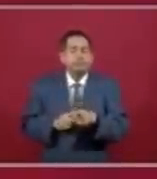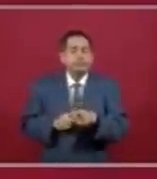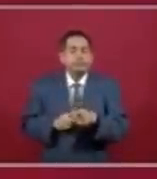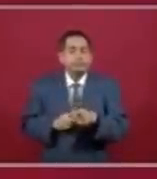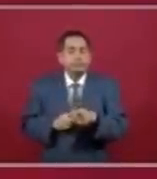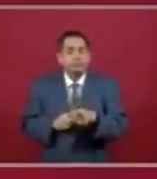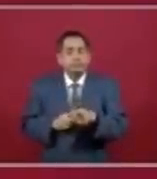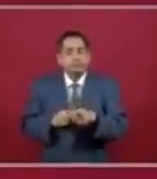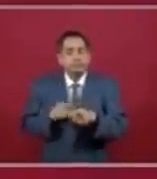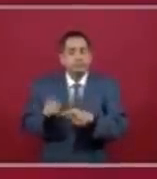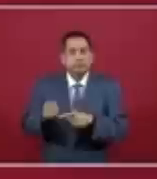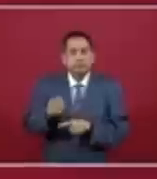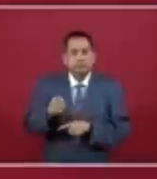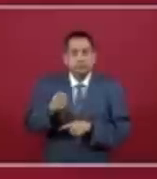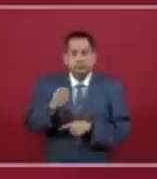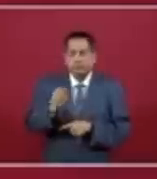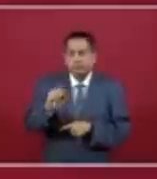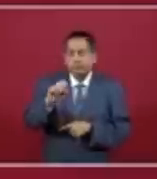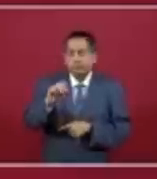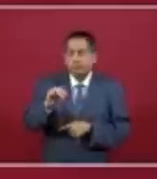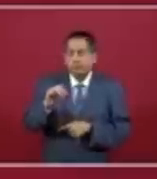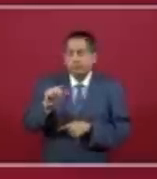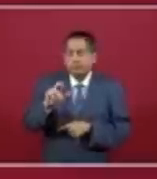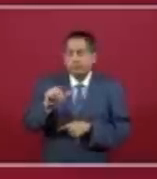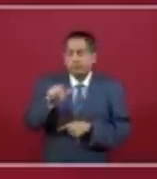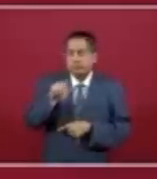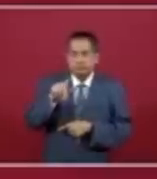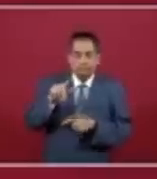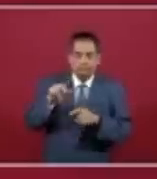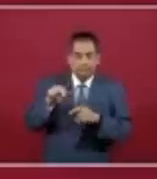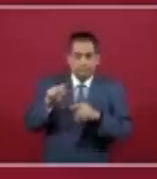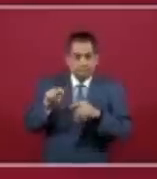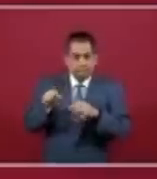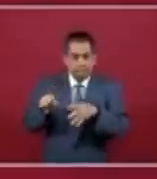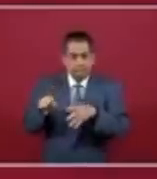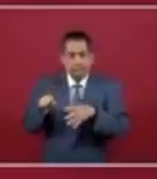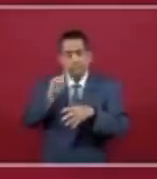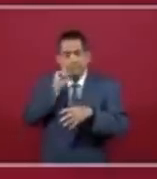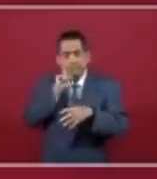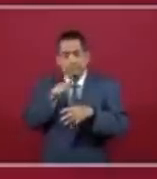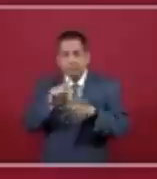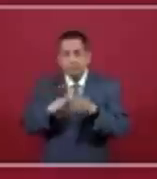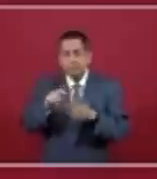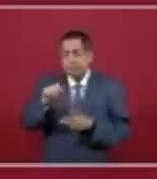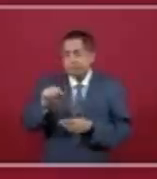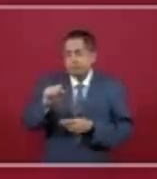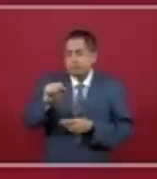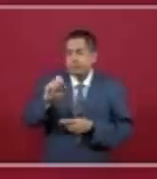la Secretaría de Medio Ambiente, pero también la Secretaría de Marina,